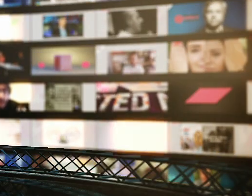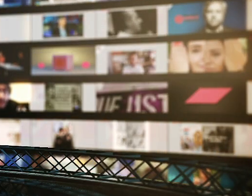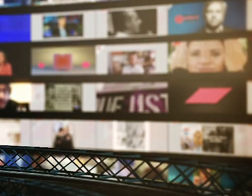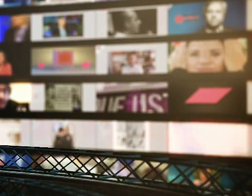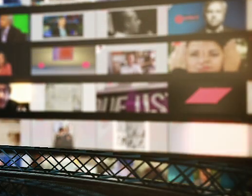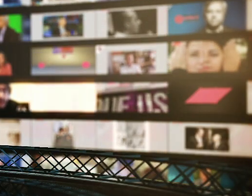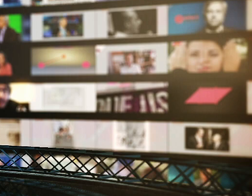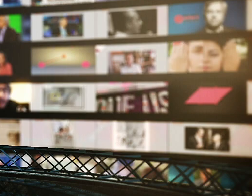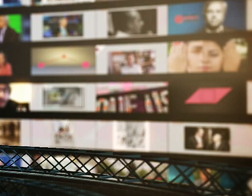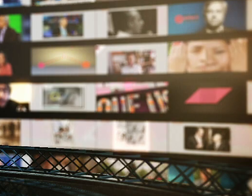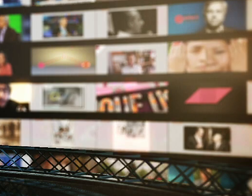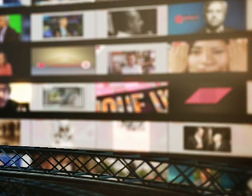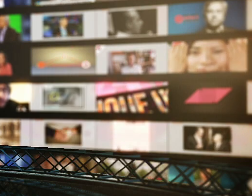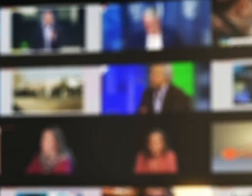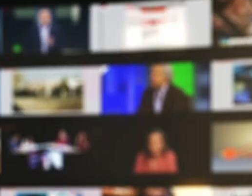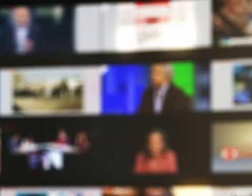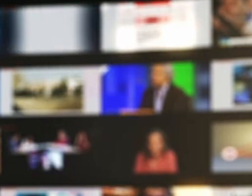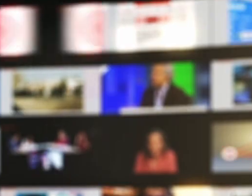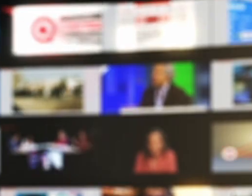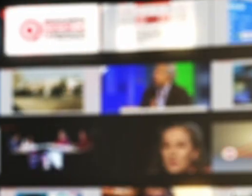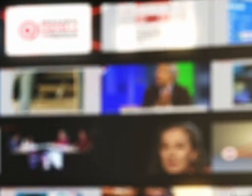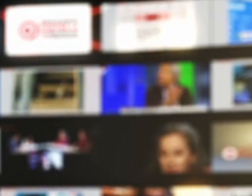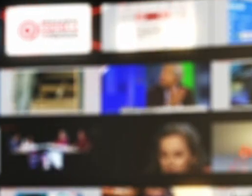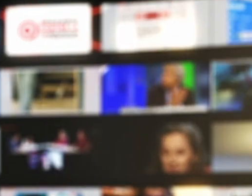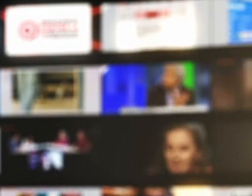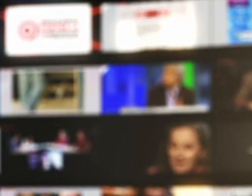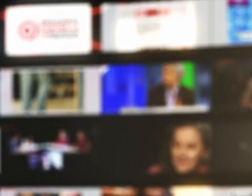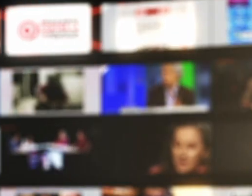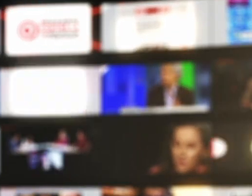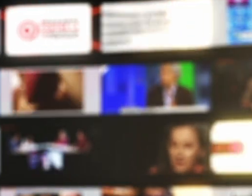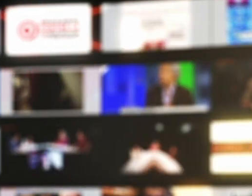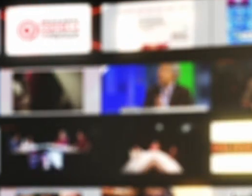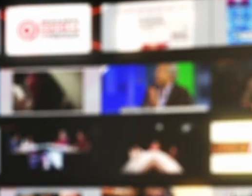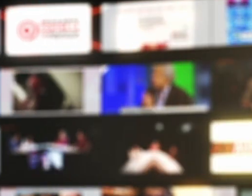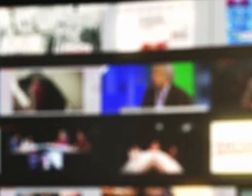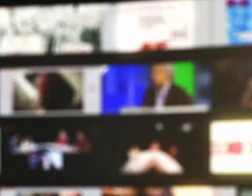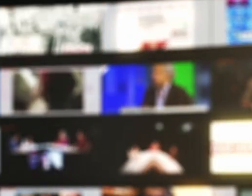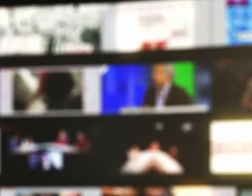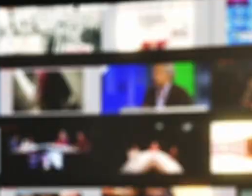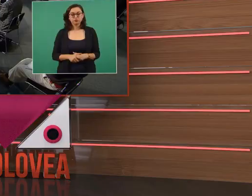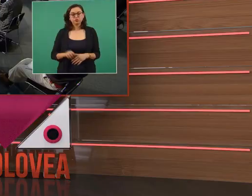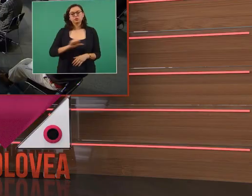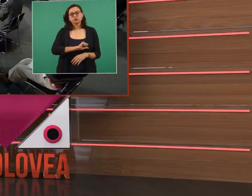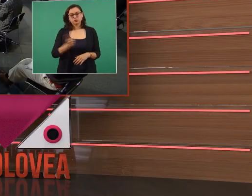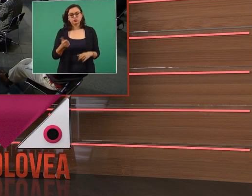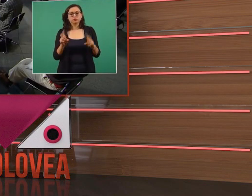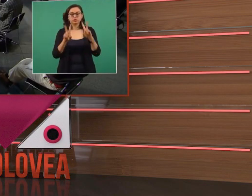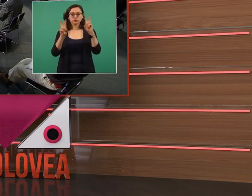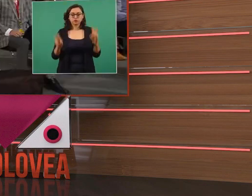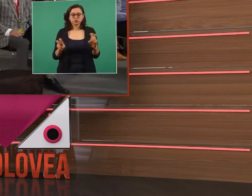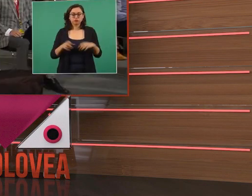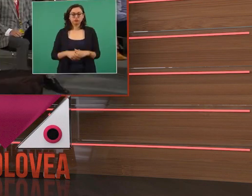hubo repunte en los estados de Quintana Roo y de Colima. Y esto lo señalo porque nunca faltan los medios que exageran o manipulan este tipo de información, como es el caso de